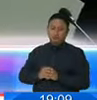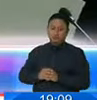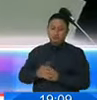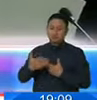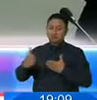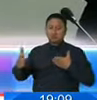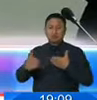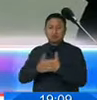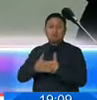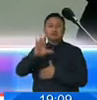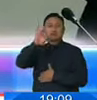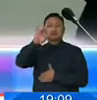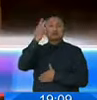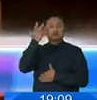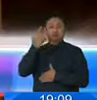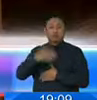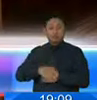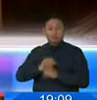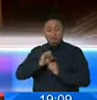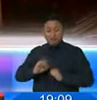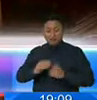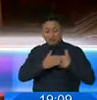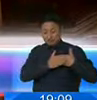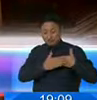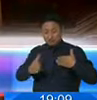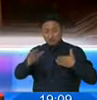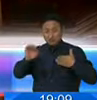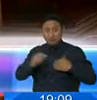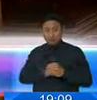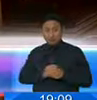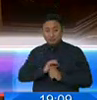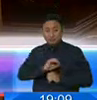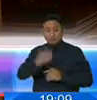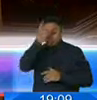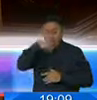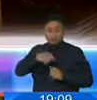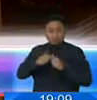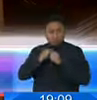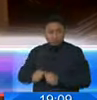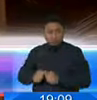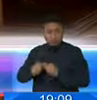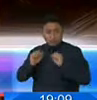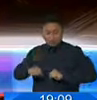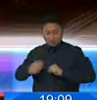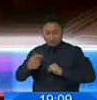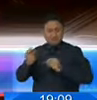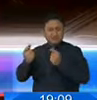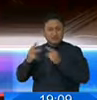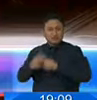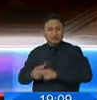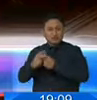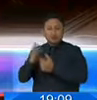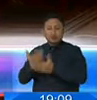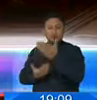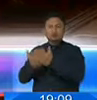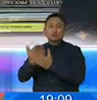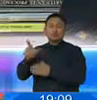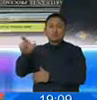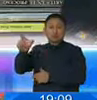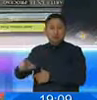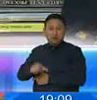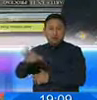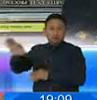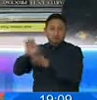8 días, luego de presentar las impugnaciones y en el caso que se ratifique lo resuelto, se podrían iniciar las nuevas designaciones.